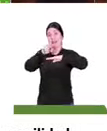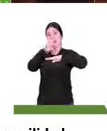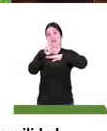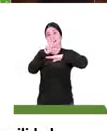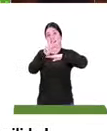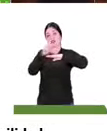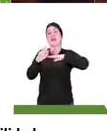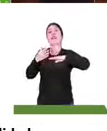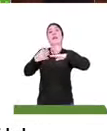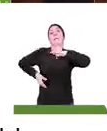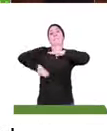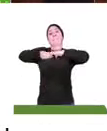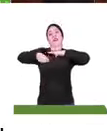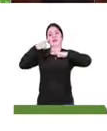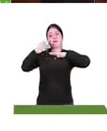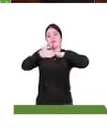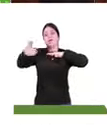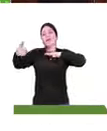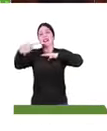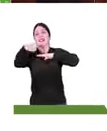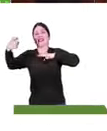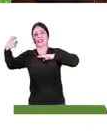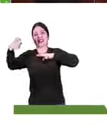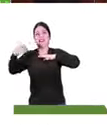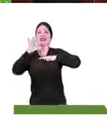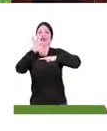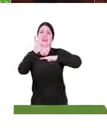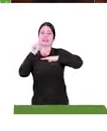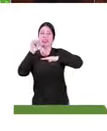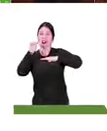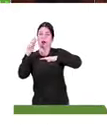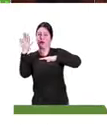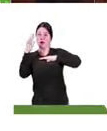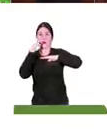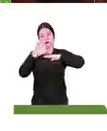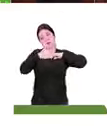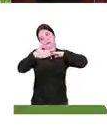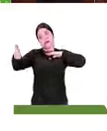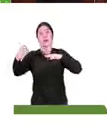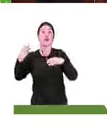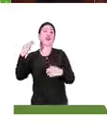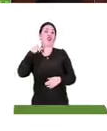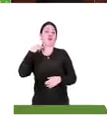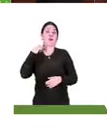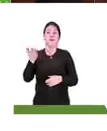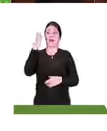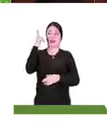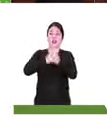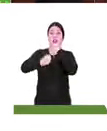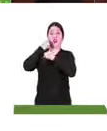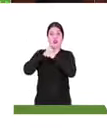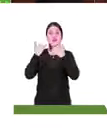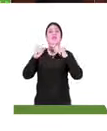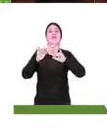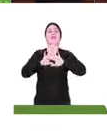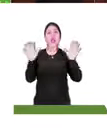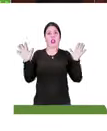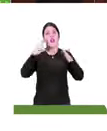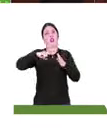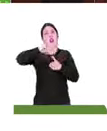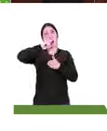kilómetros, 2.8, 3 kilómetros, 3 estaciones, y en noviembre del año pasado contratamos con la FDN la